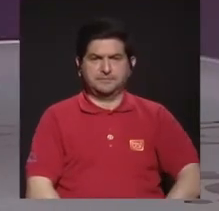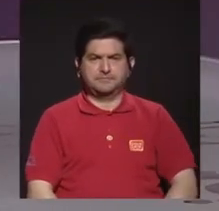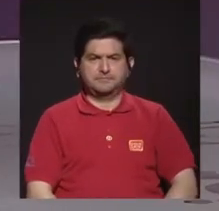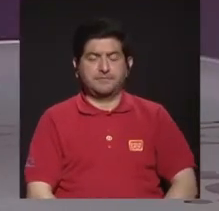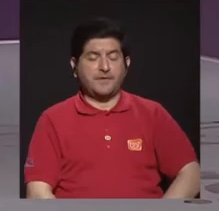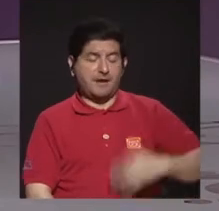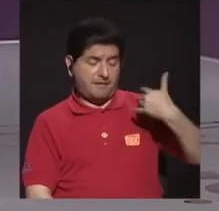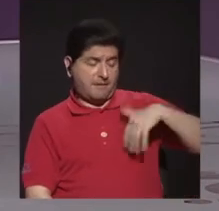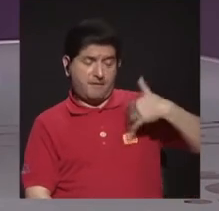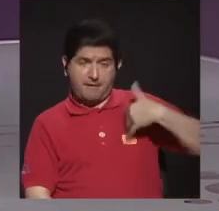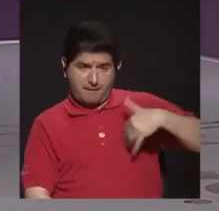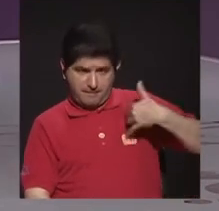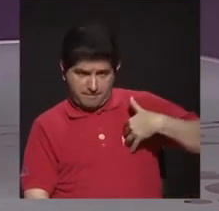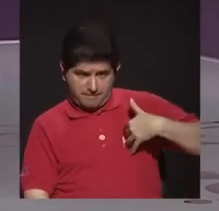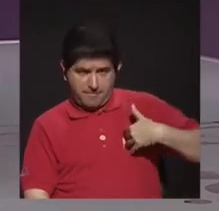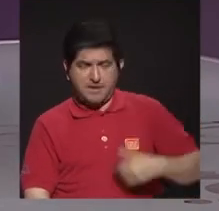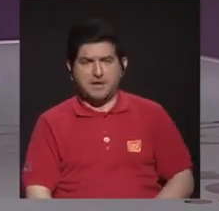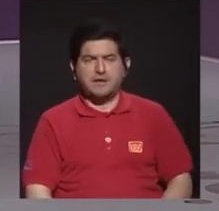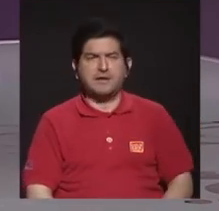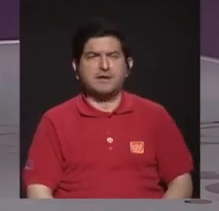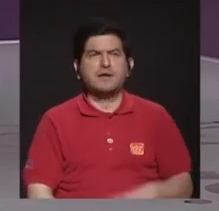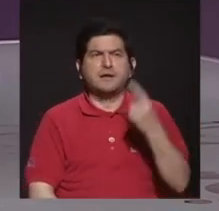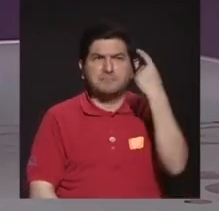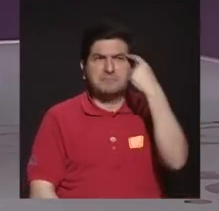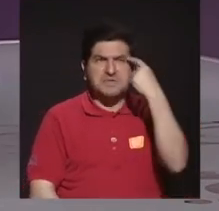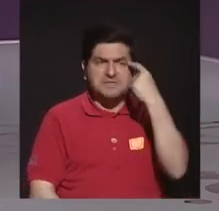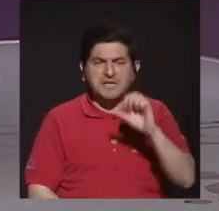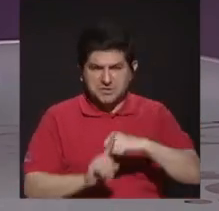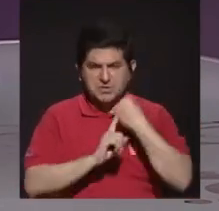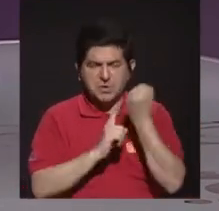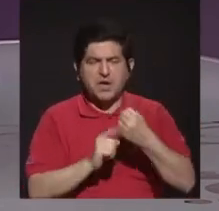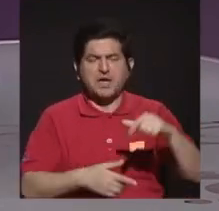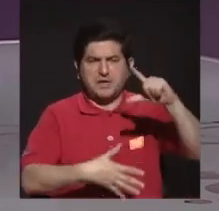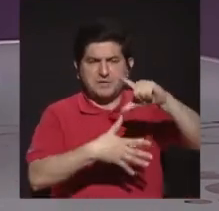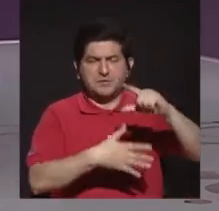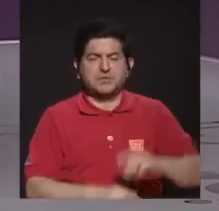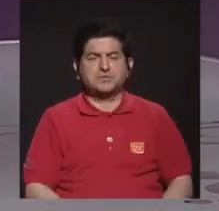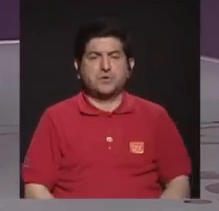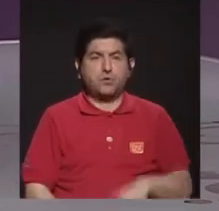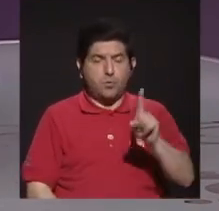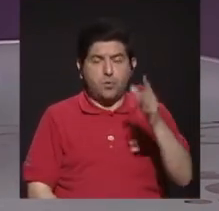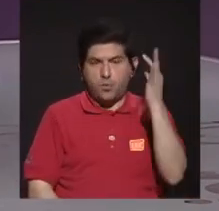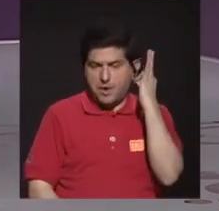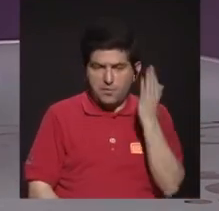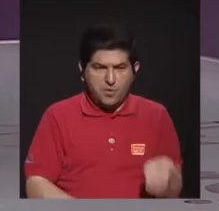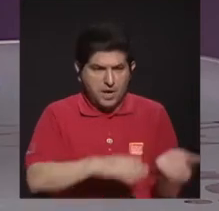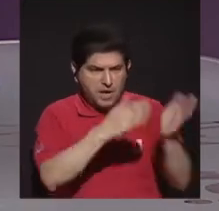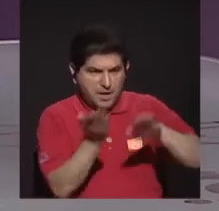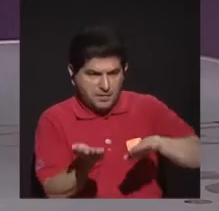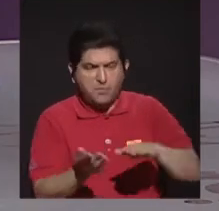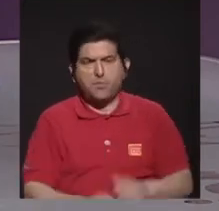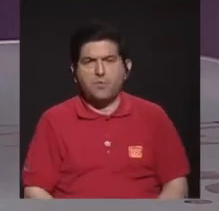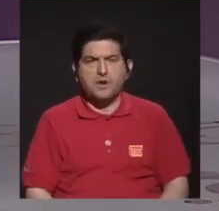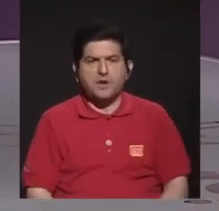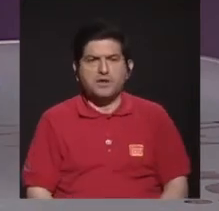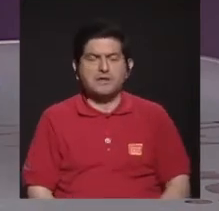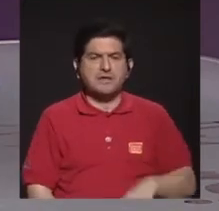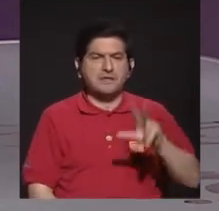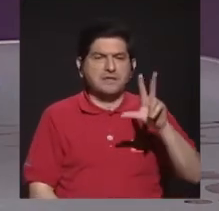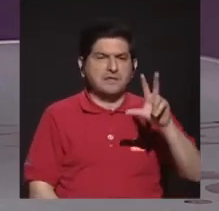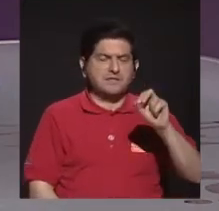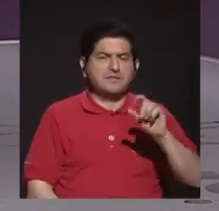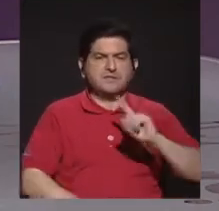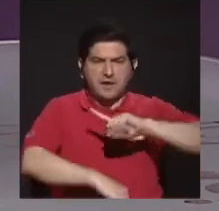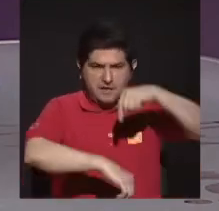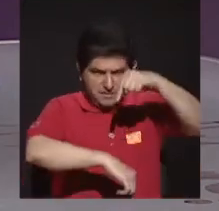en Argentina, pensando en el marco de América Latina, muere una mujer cada 30